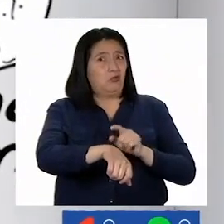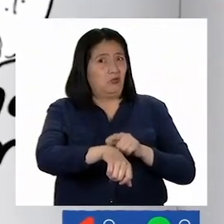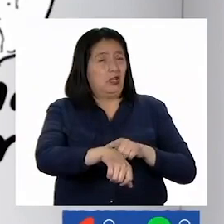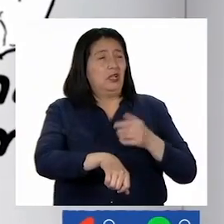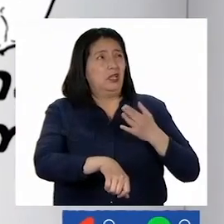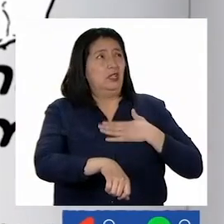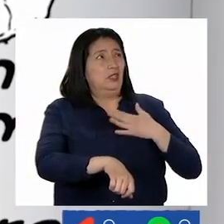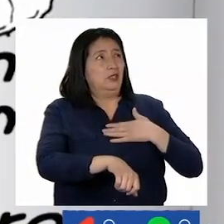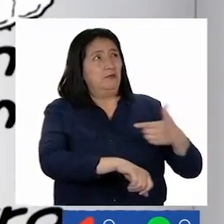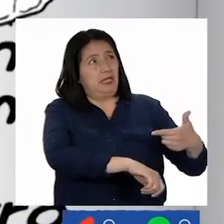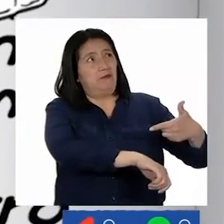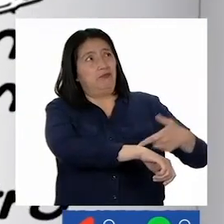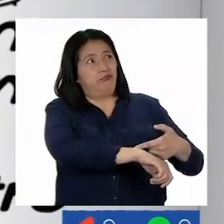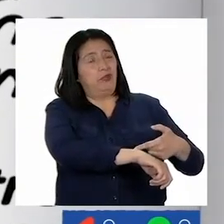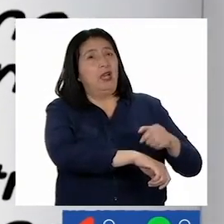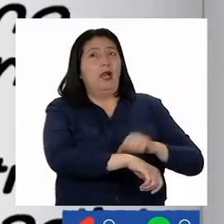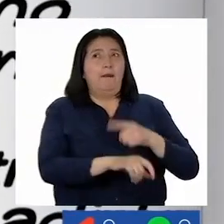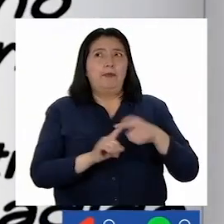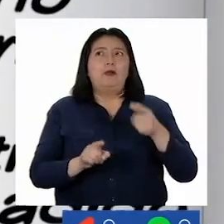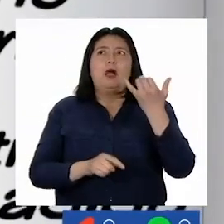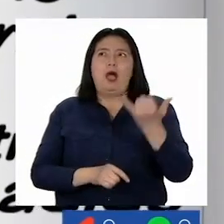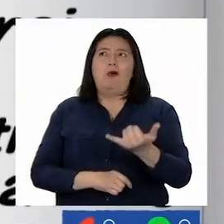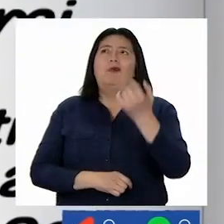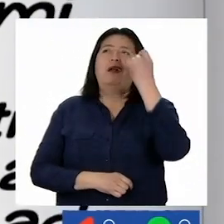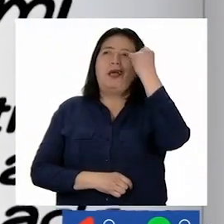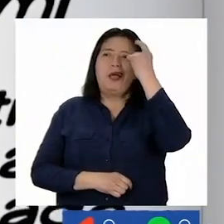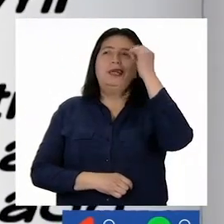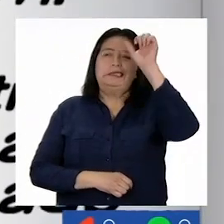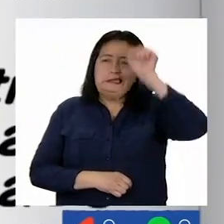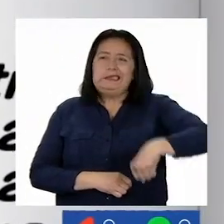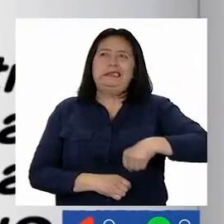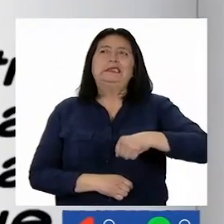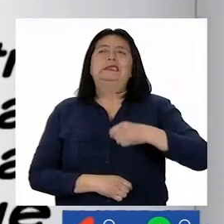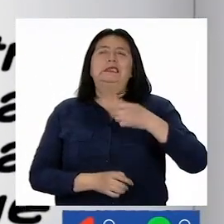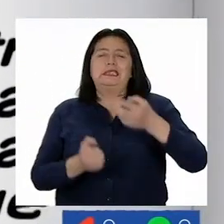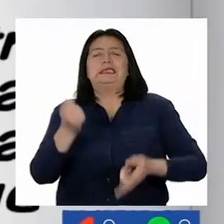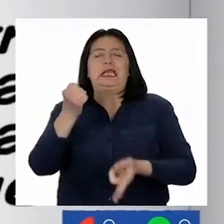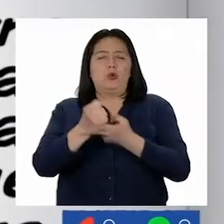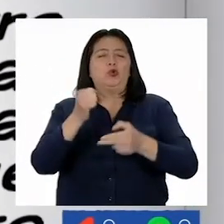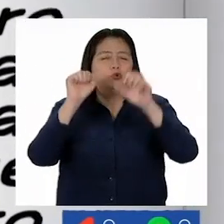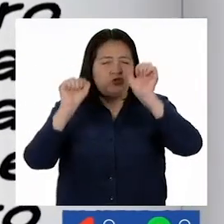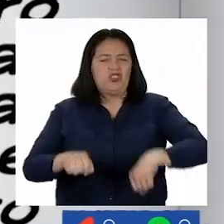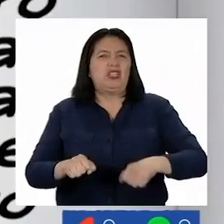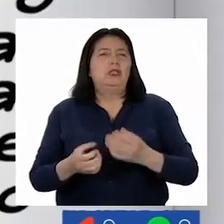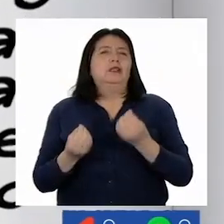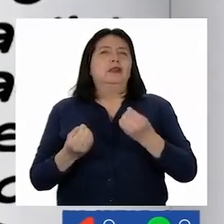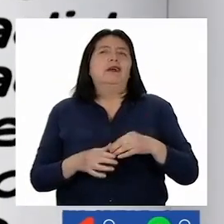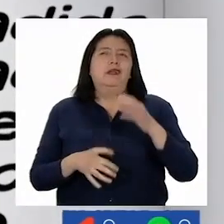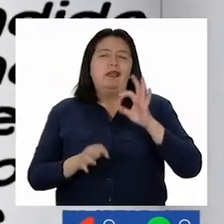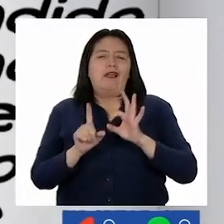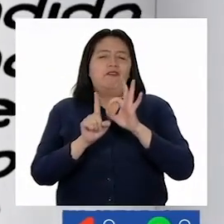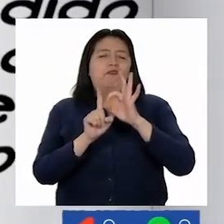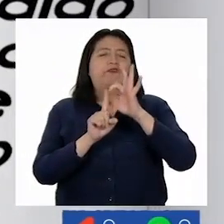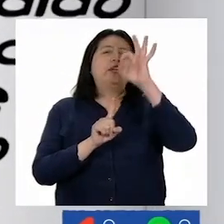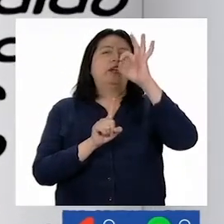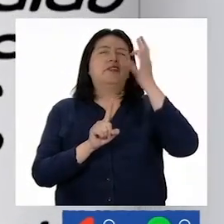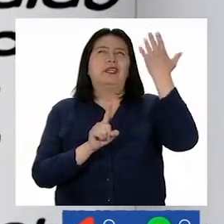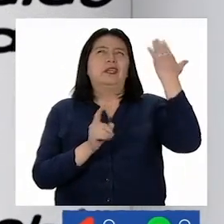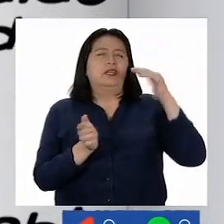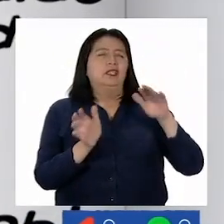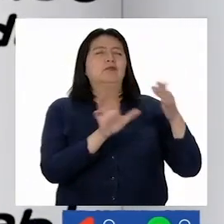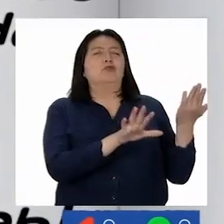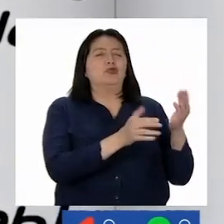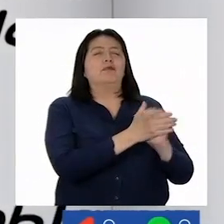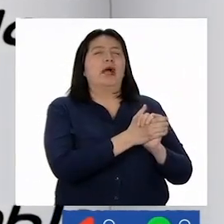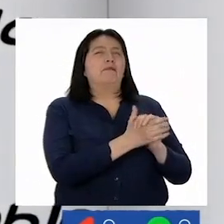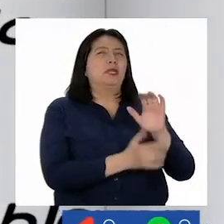de mi inoculación, pero ahora me encuentro firmemente persuadido de que estoy atacado de la fiebre de que murió nuestro amigo